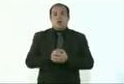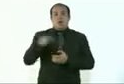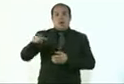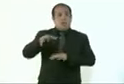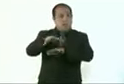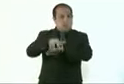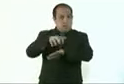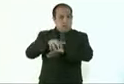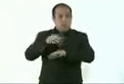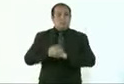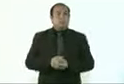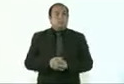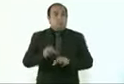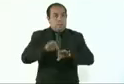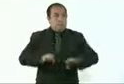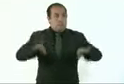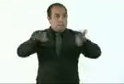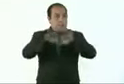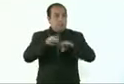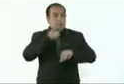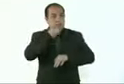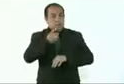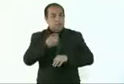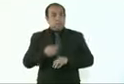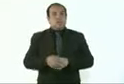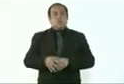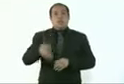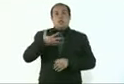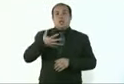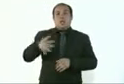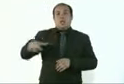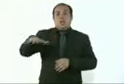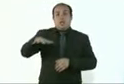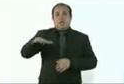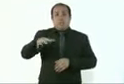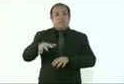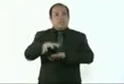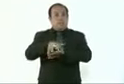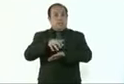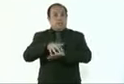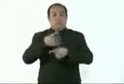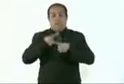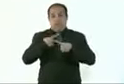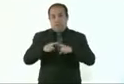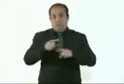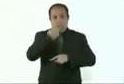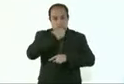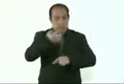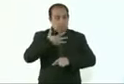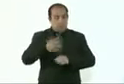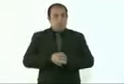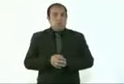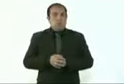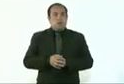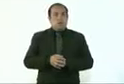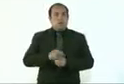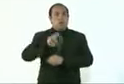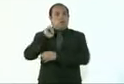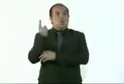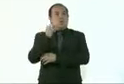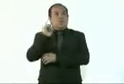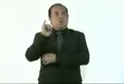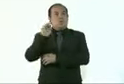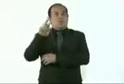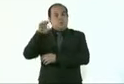Tlalpan, es muy importante señalar, es en el campus de Tlalpan, porque hay varios, en el campus de la Universidad Iberoamericana, en